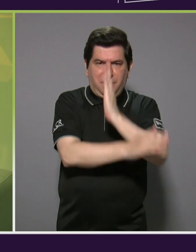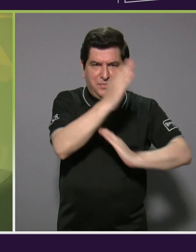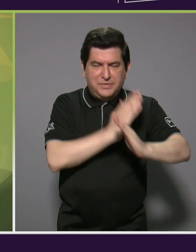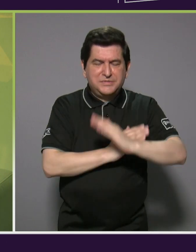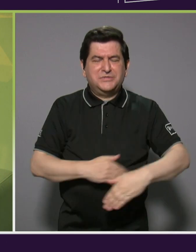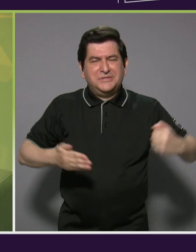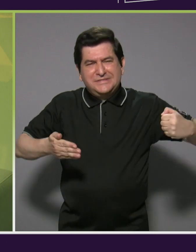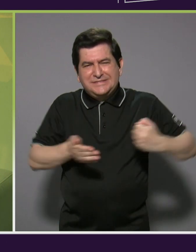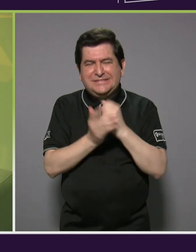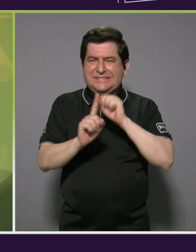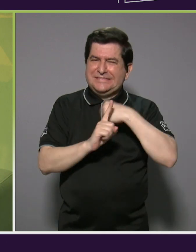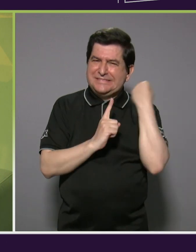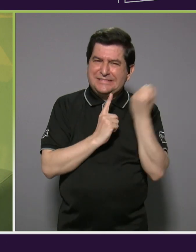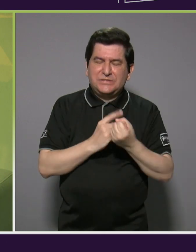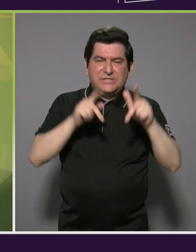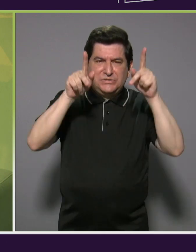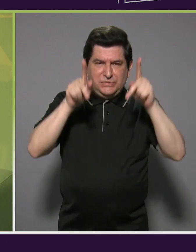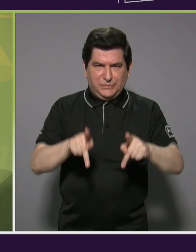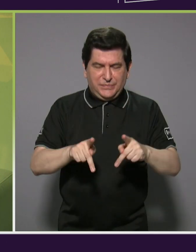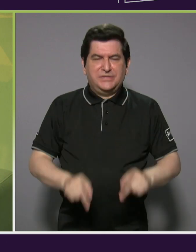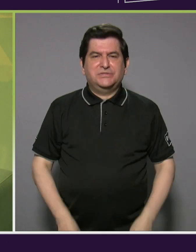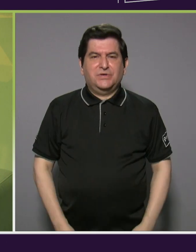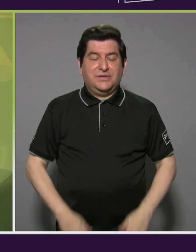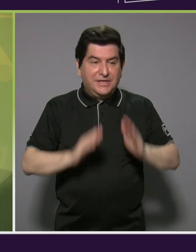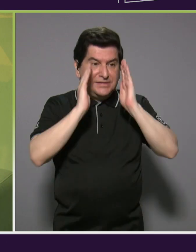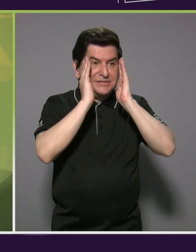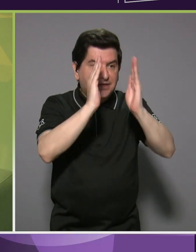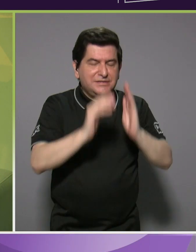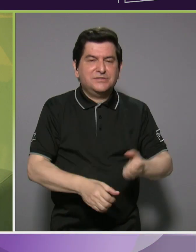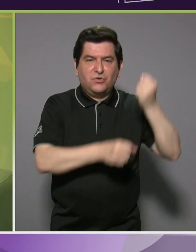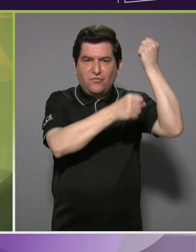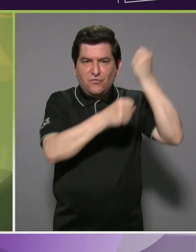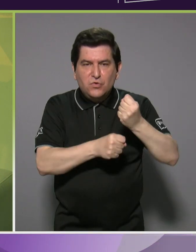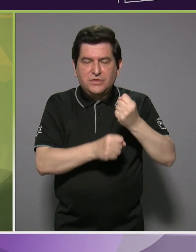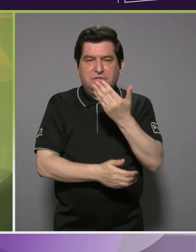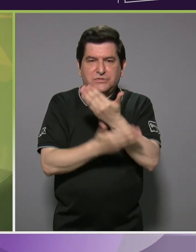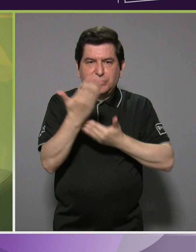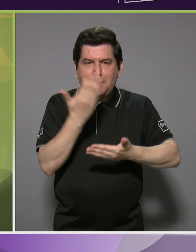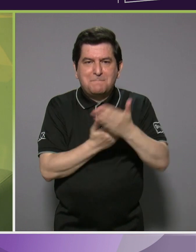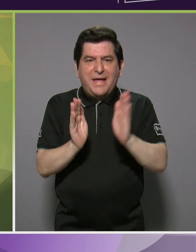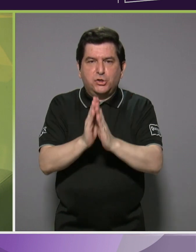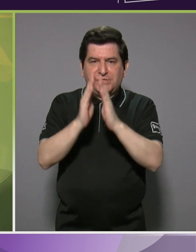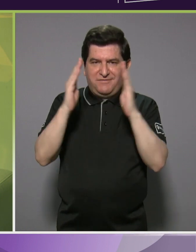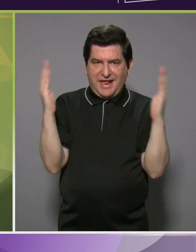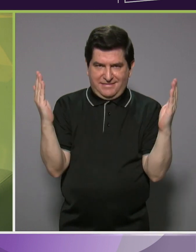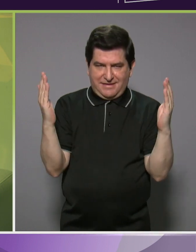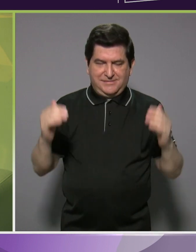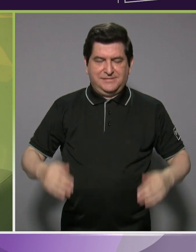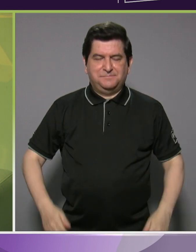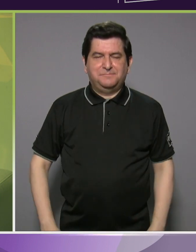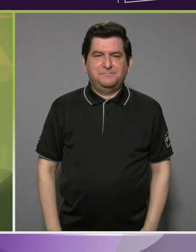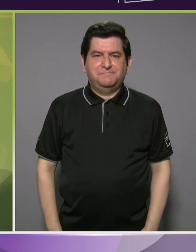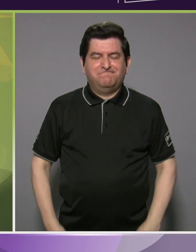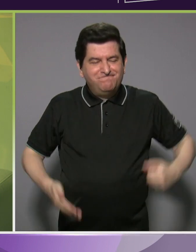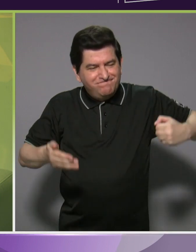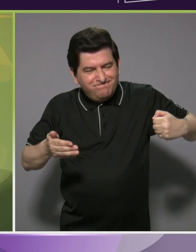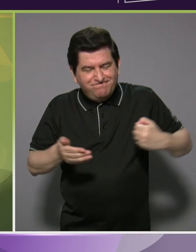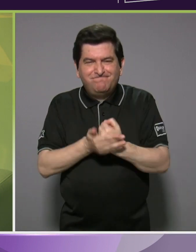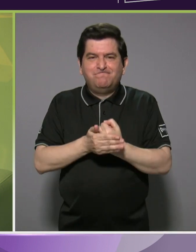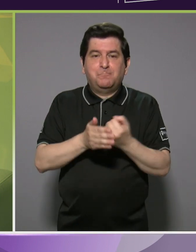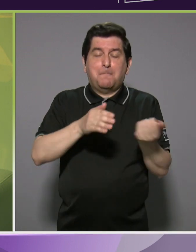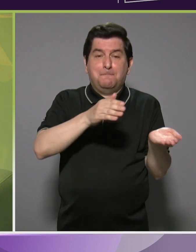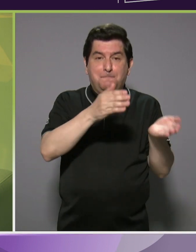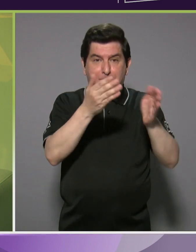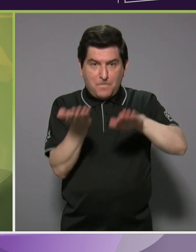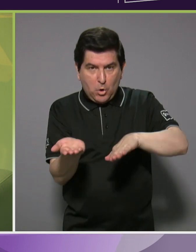lamentable situación de las personas que eran atendidas por la Fundación Manos Abiertas y que lastimosamente